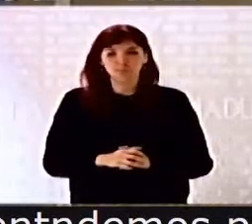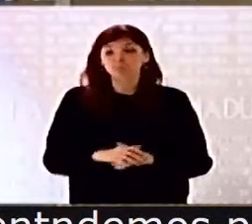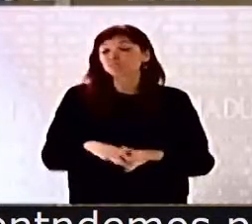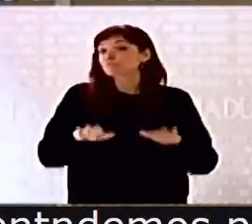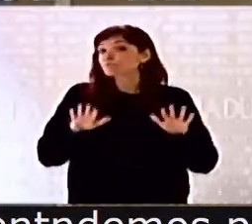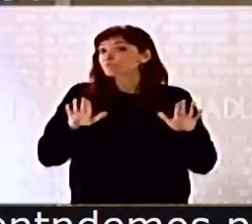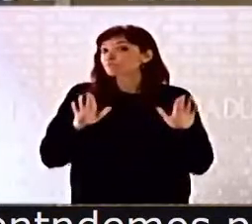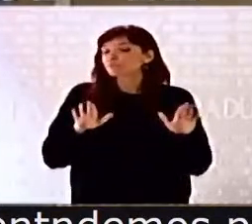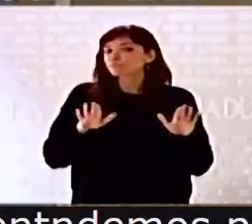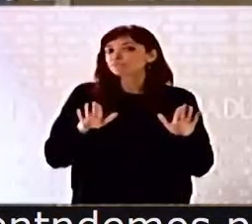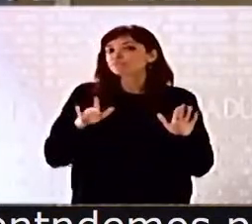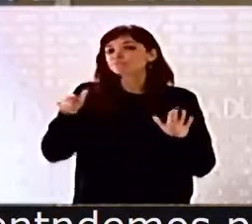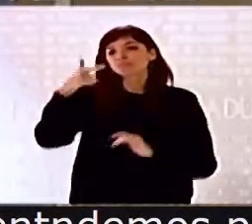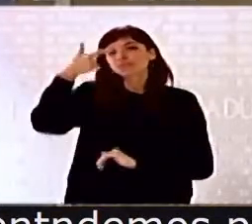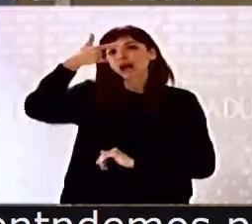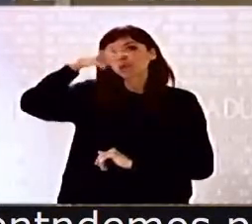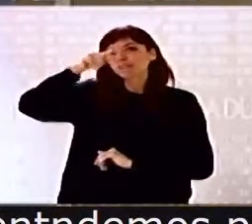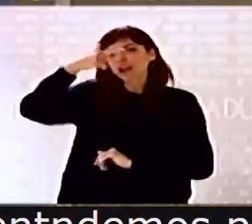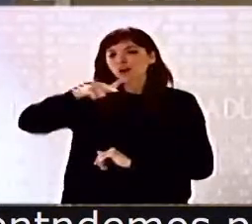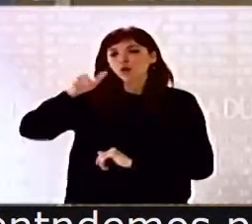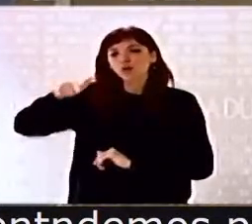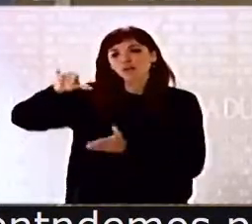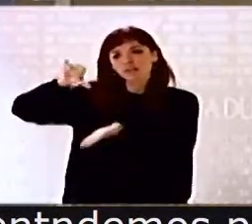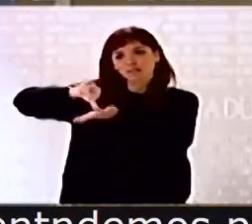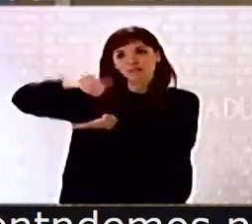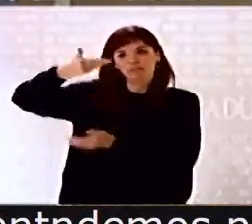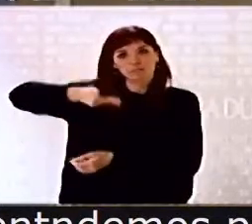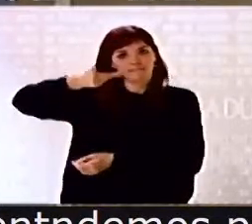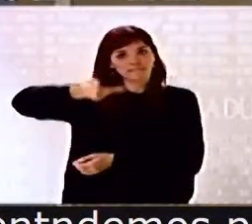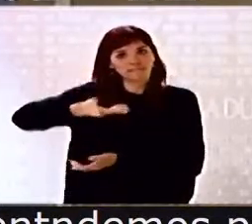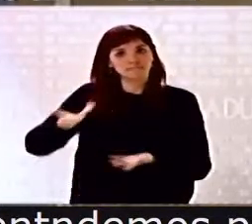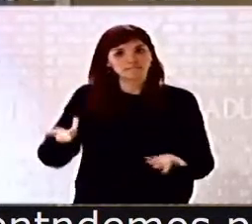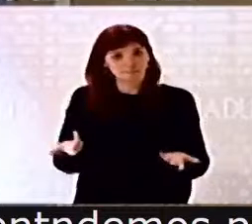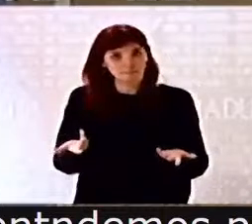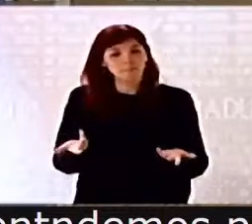pero Almendralejo es una ciudad importante,